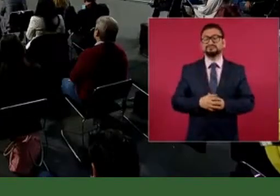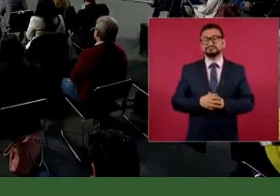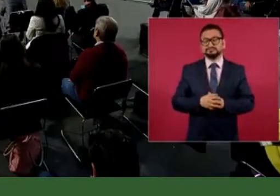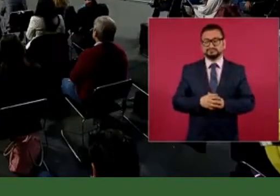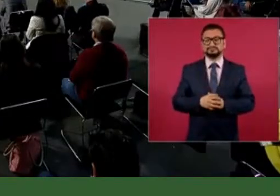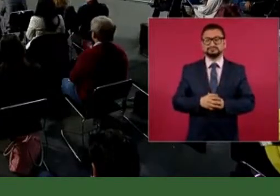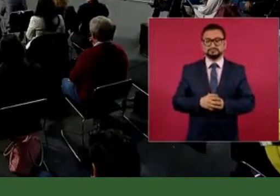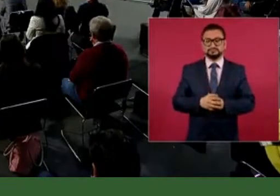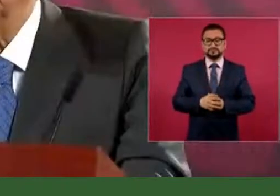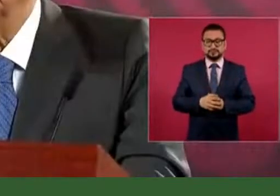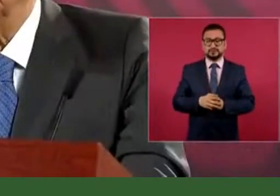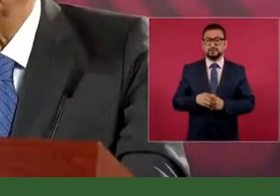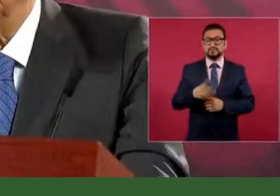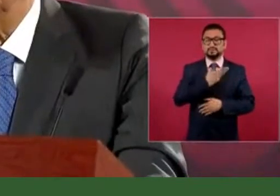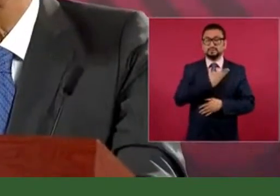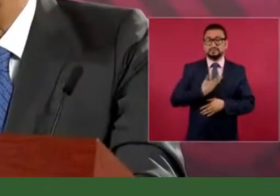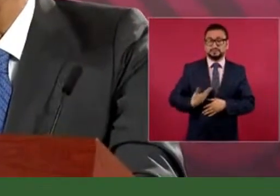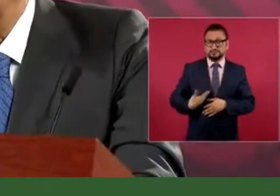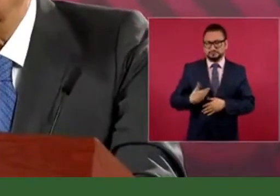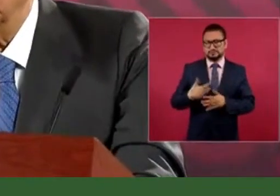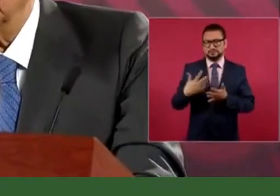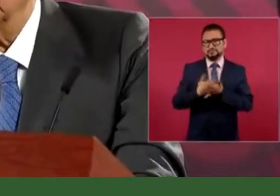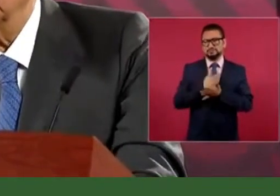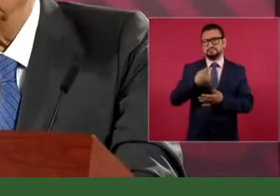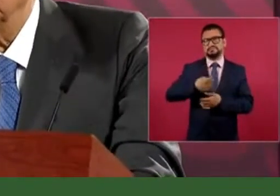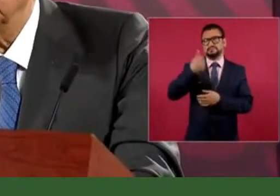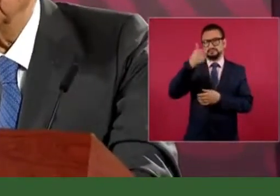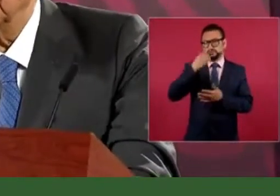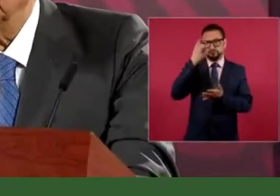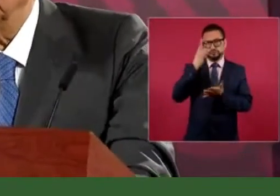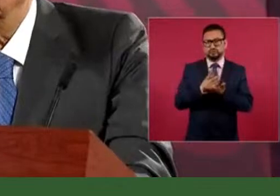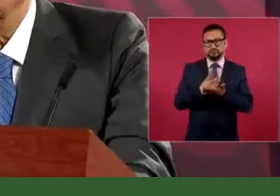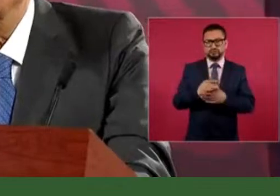la presidencia, y la única,